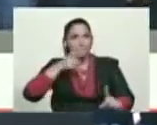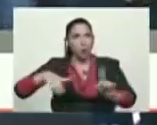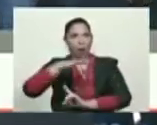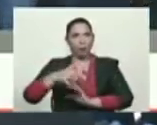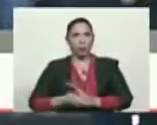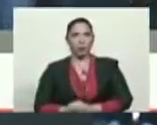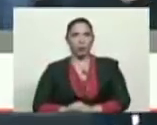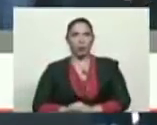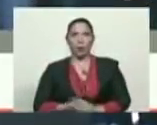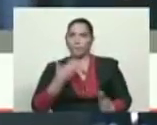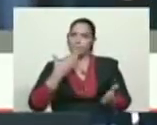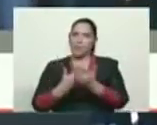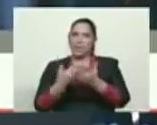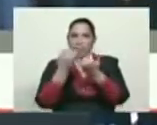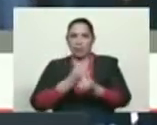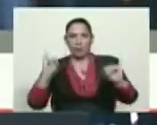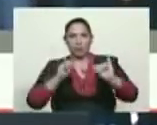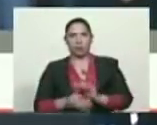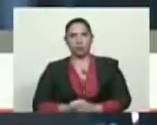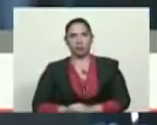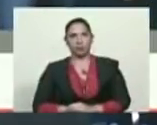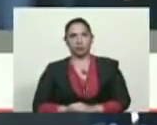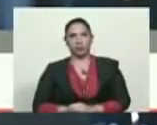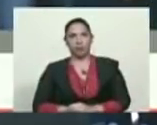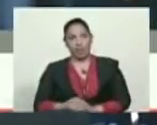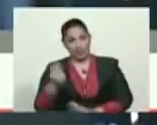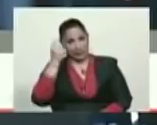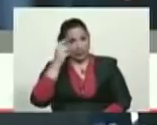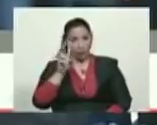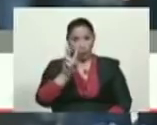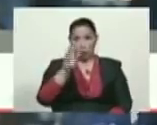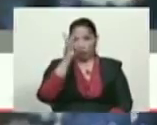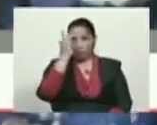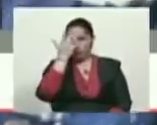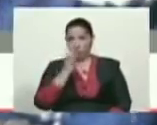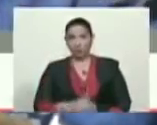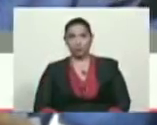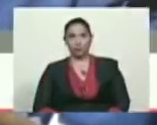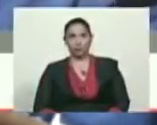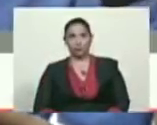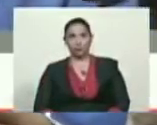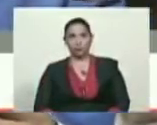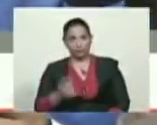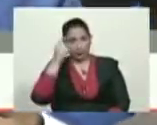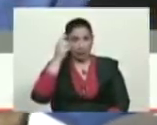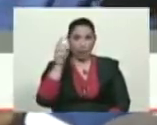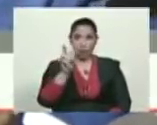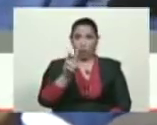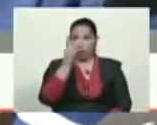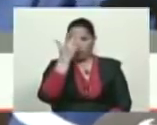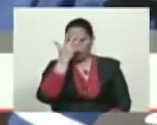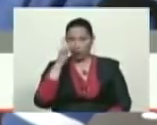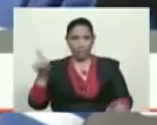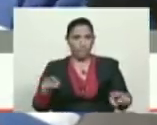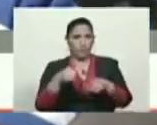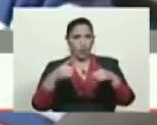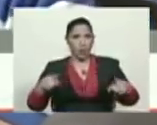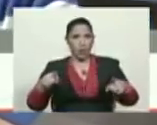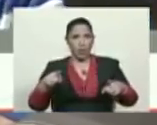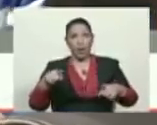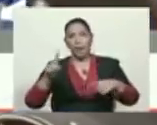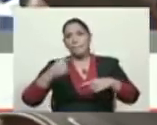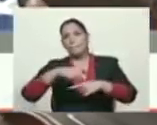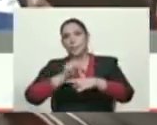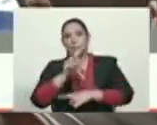Nos reclama independencia. El día 2 de febrero. El día 2 de febrero se cumplen los primeros 20 años